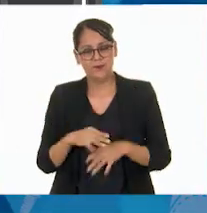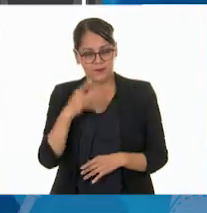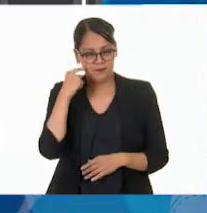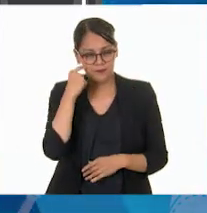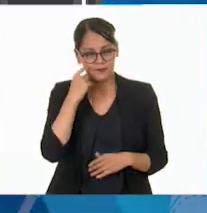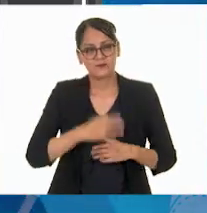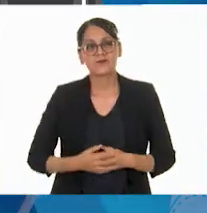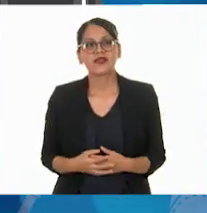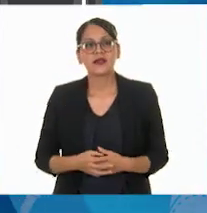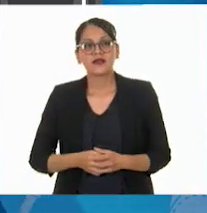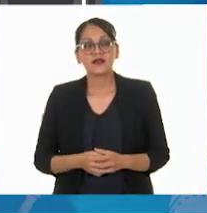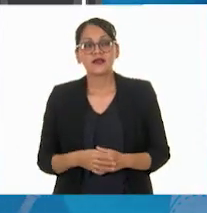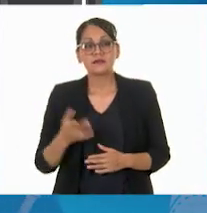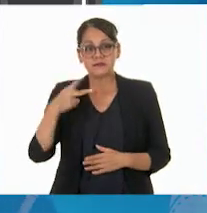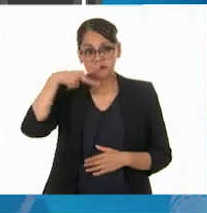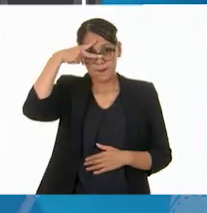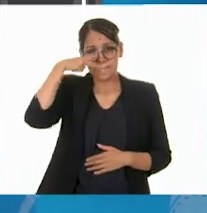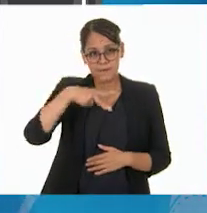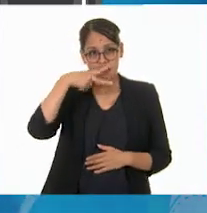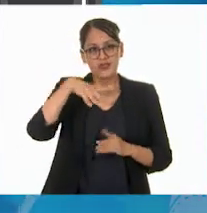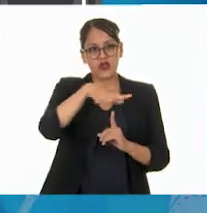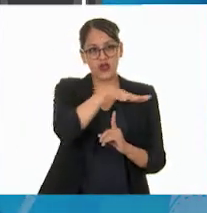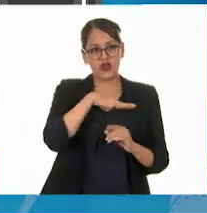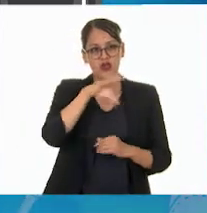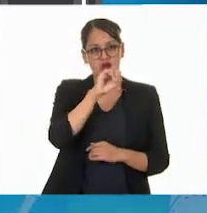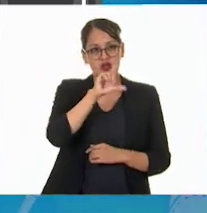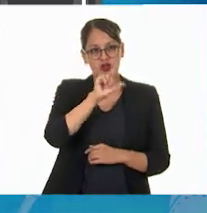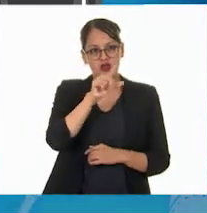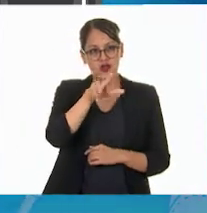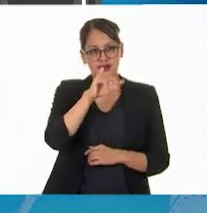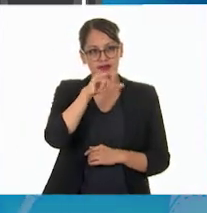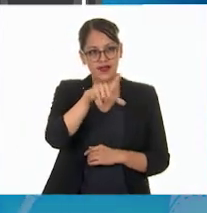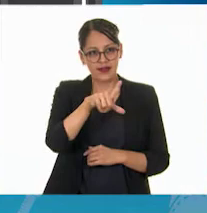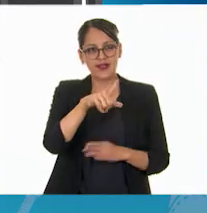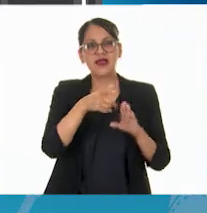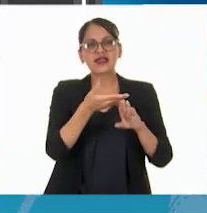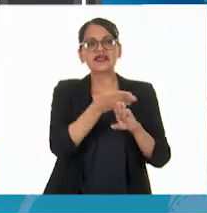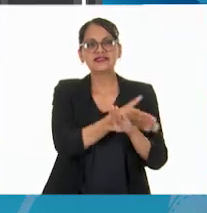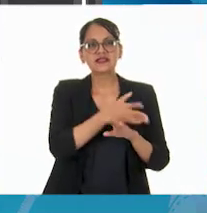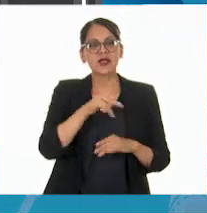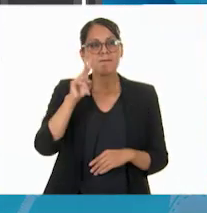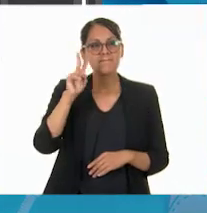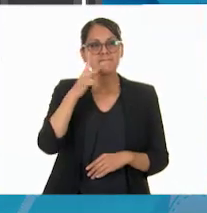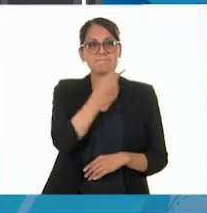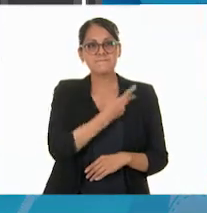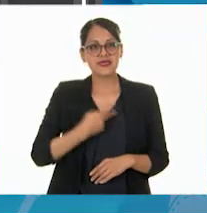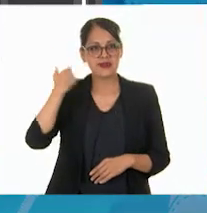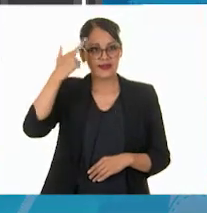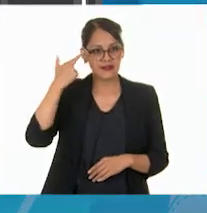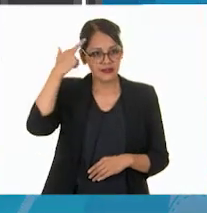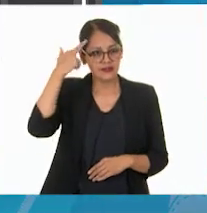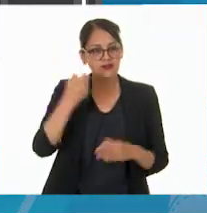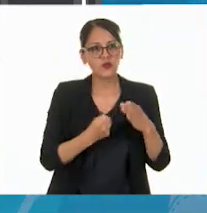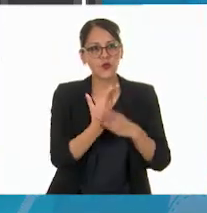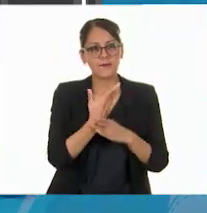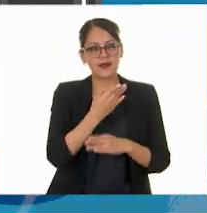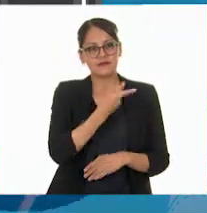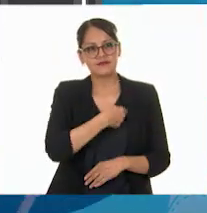Mira, el México colonial en realidad se llamaba el Virreinato de la Nueva España, un mundo